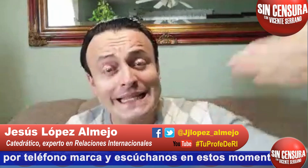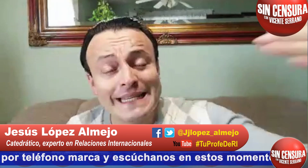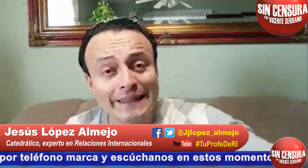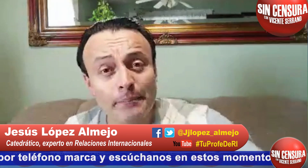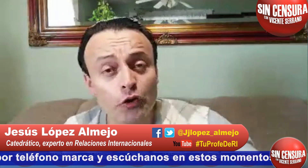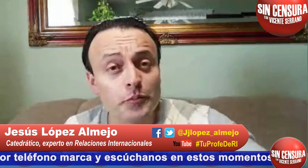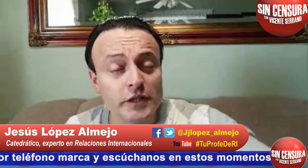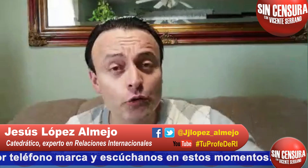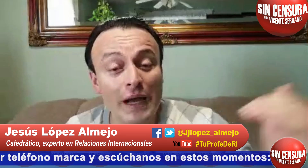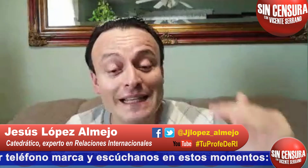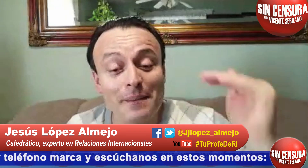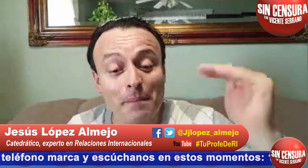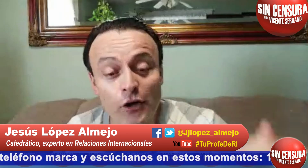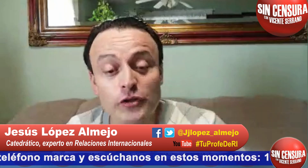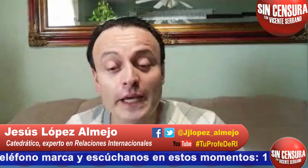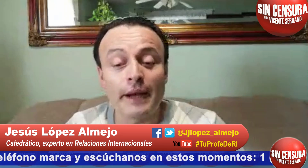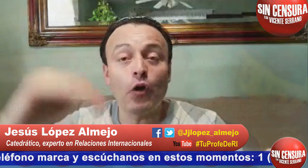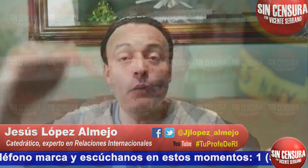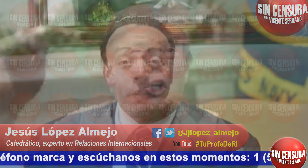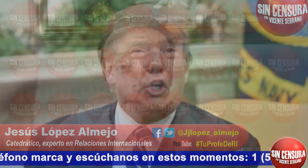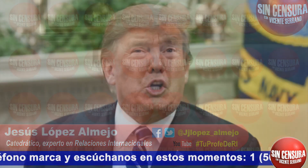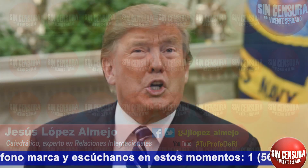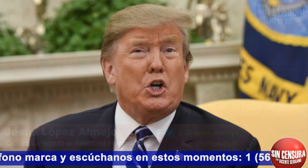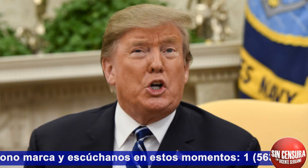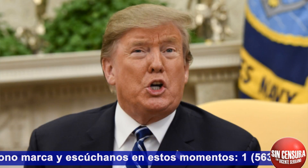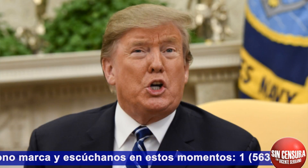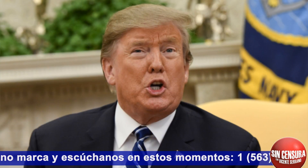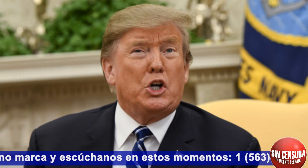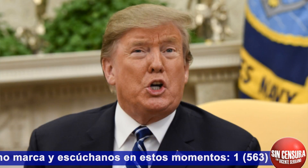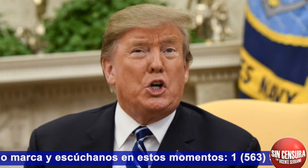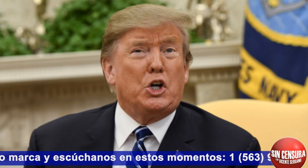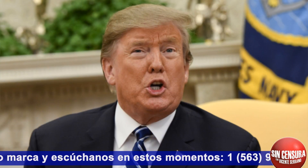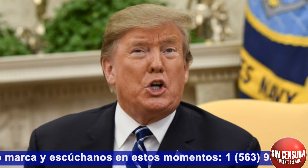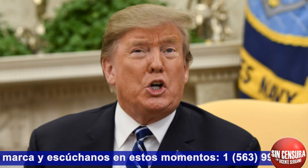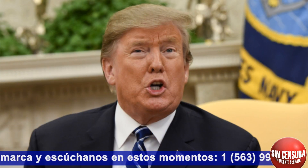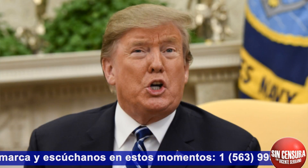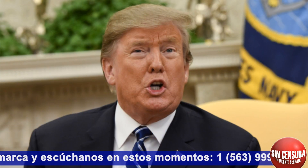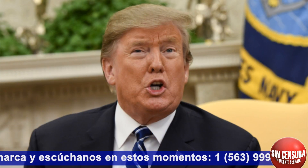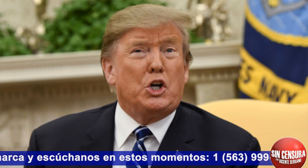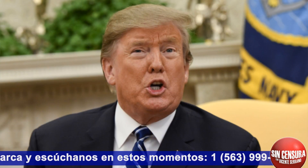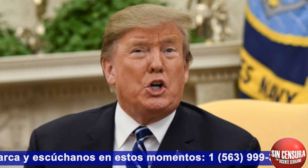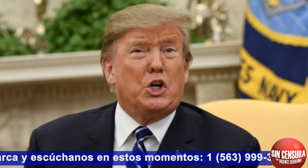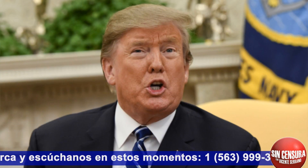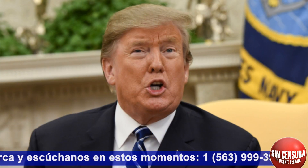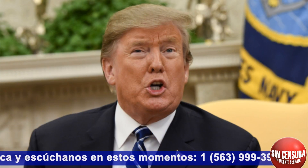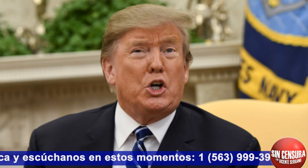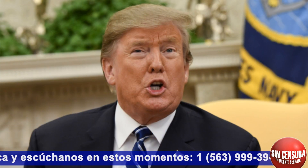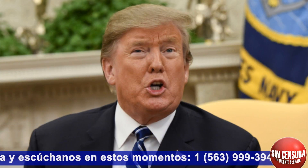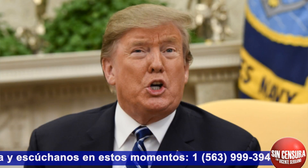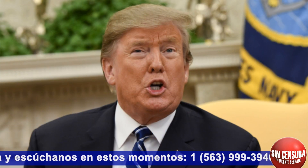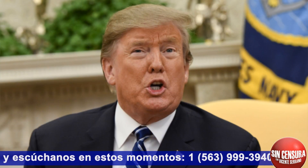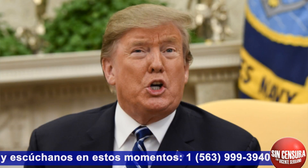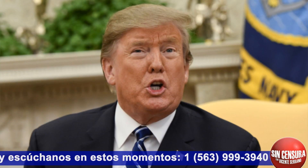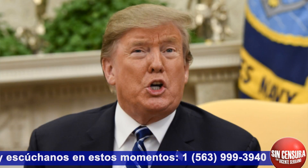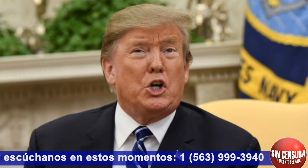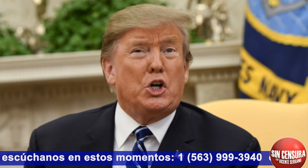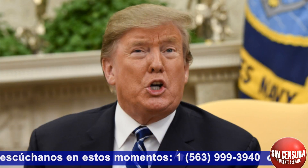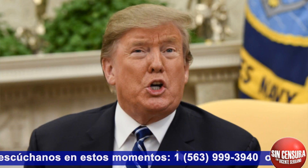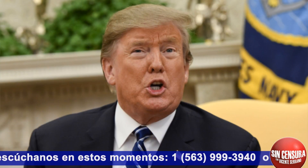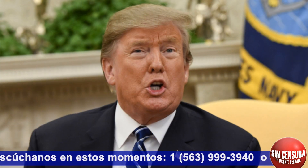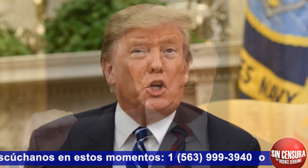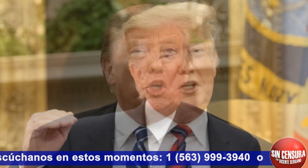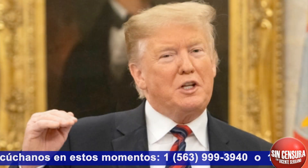puntos porcentuales menos que Barack Obama y que Bush, y hasta 14 menos que Bill Clinton. Sin embargo, a los únicos que